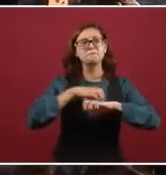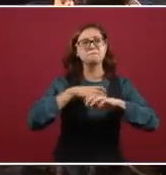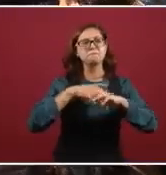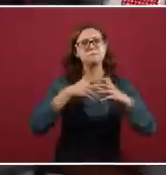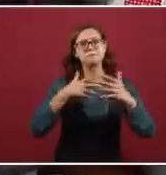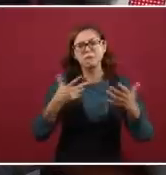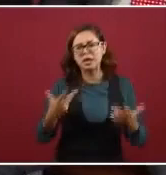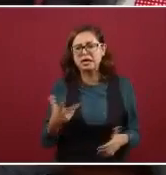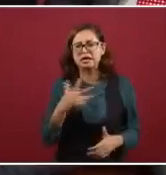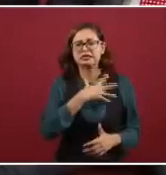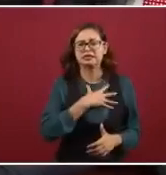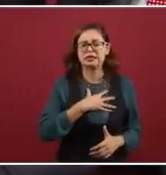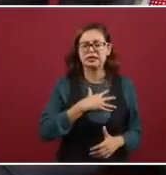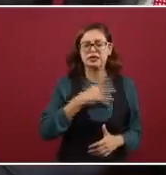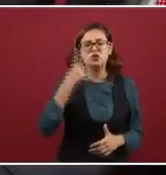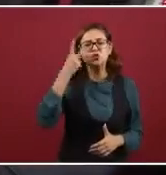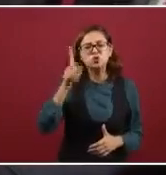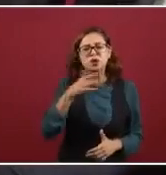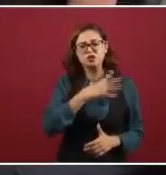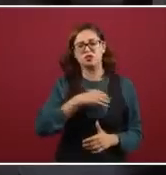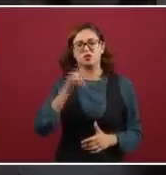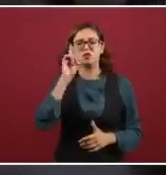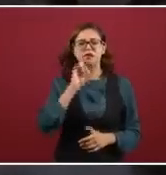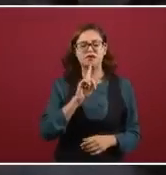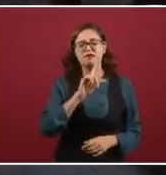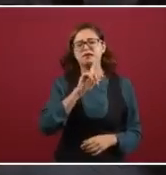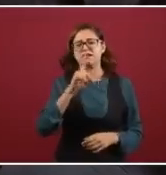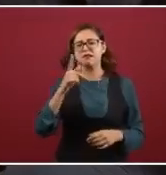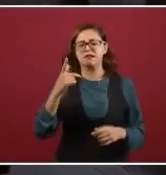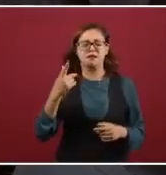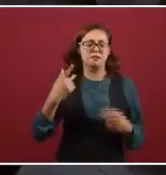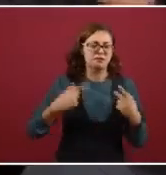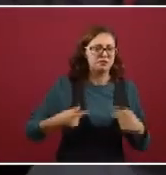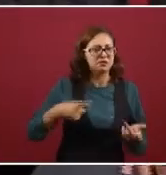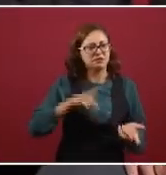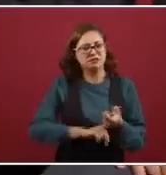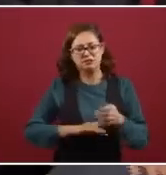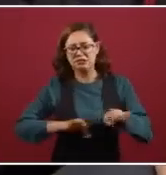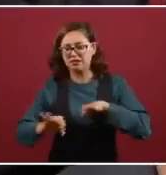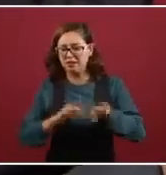las hijas de funcionarios de Pemex,